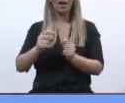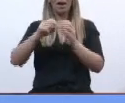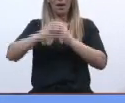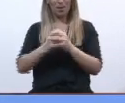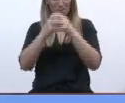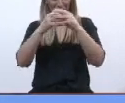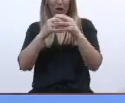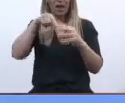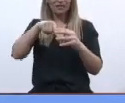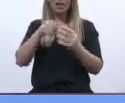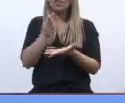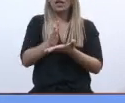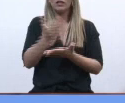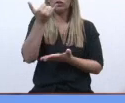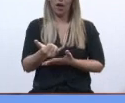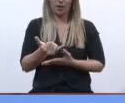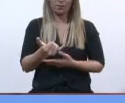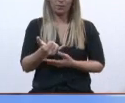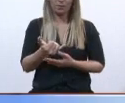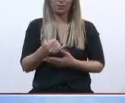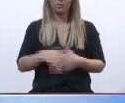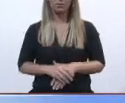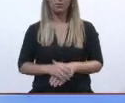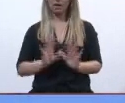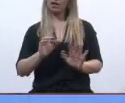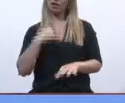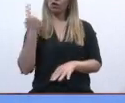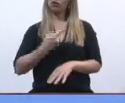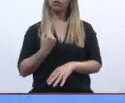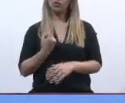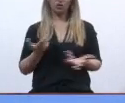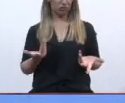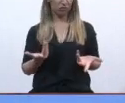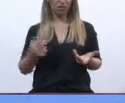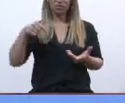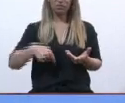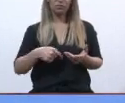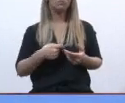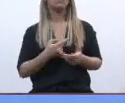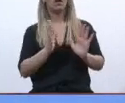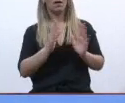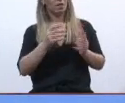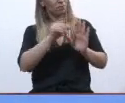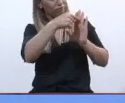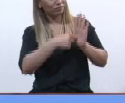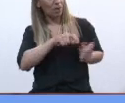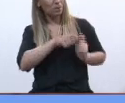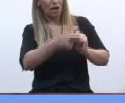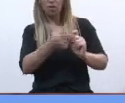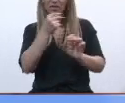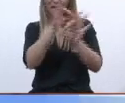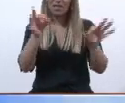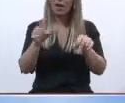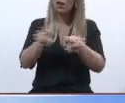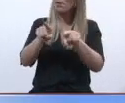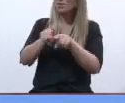sujeto de derecho. Y nosotros no hemos permitido mejorar. Al igual que Smith, no